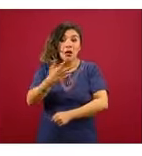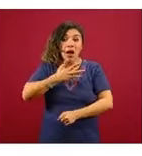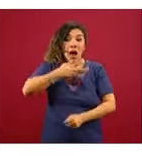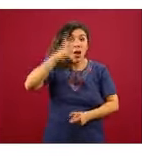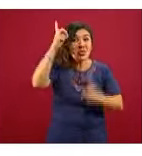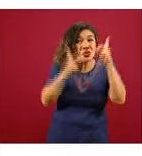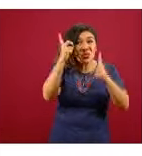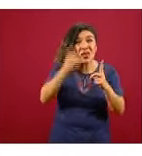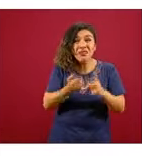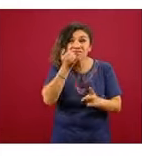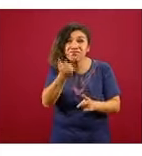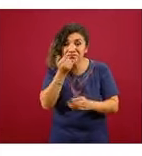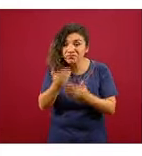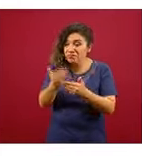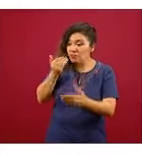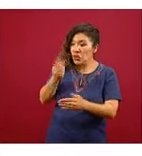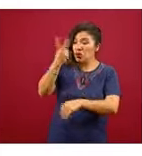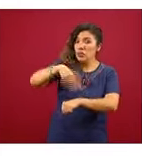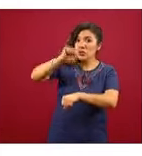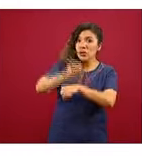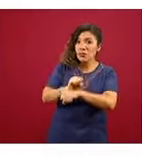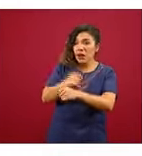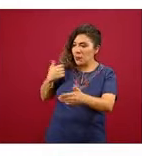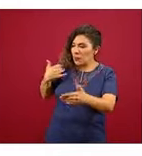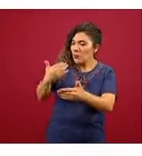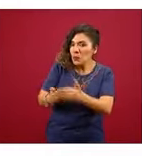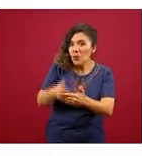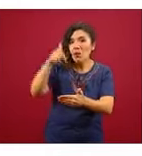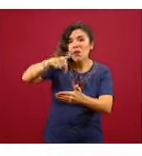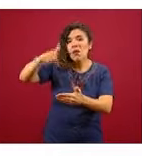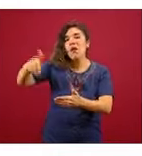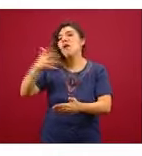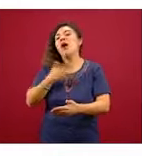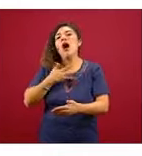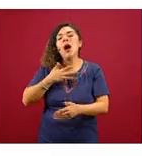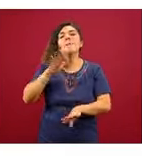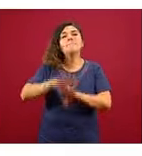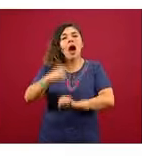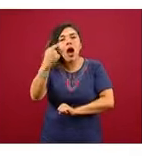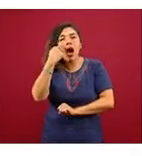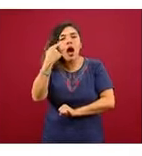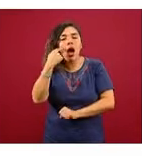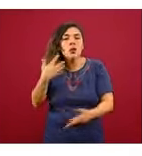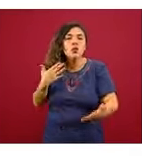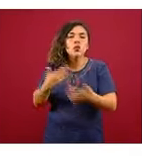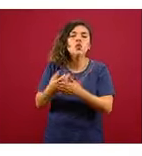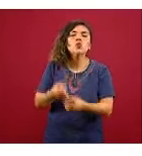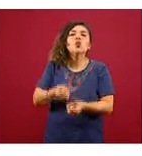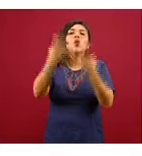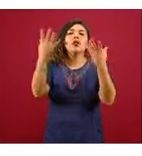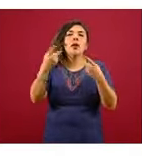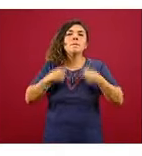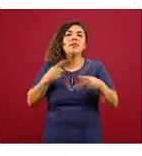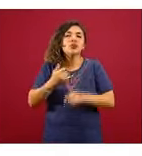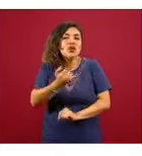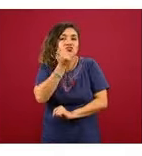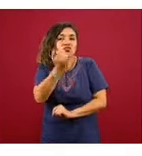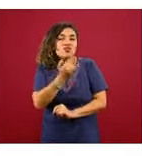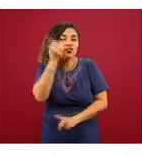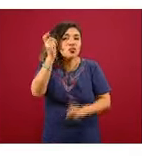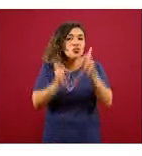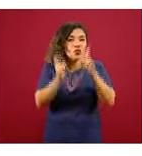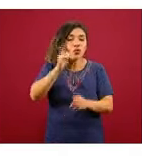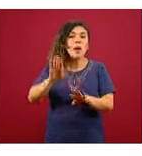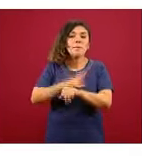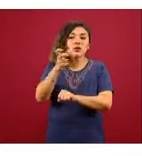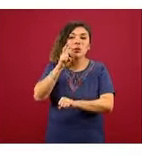sospechosos en las últimas 2 semanas prácticamente, que es donde normalmente se concentran los casos aún sospechosos. Por eso vemos